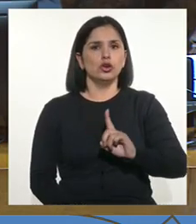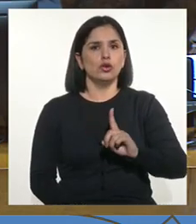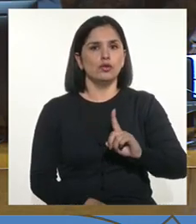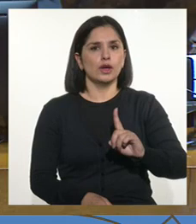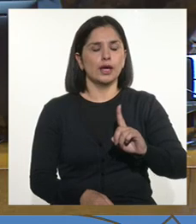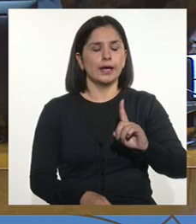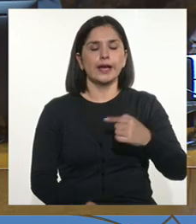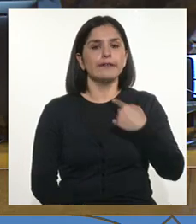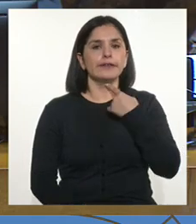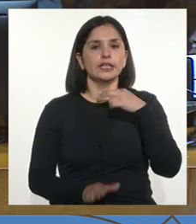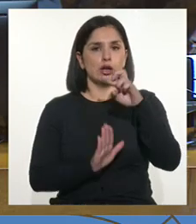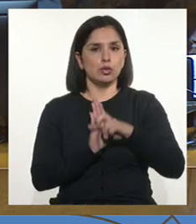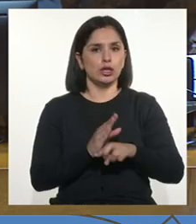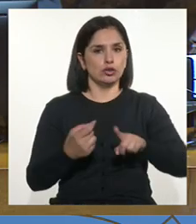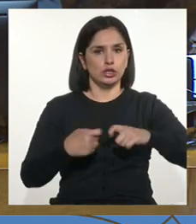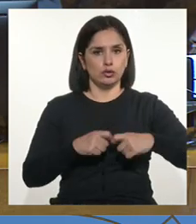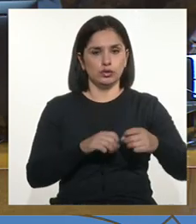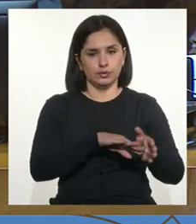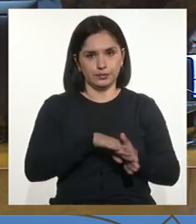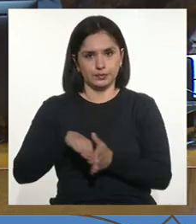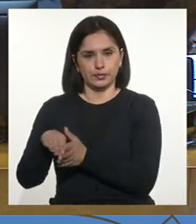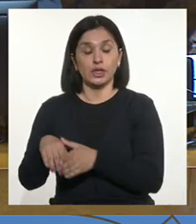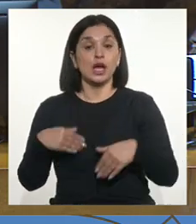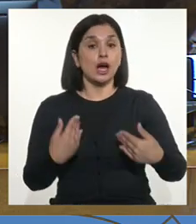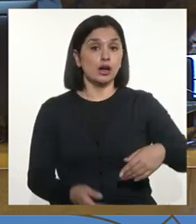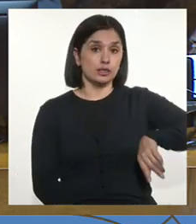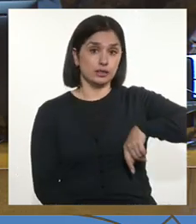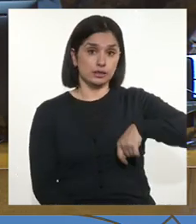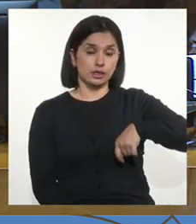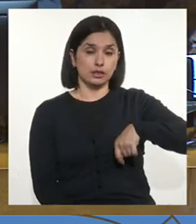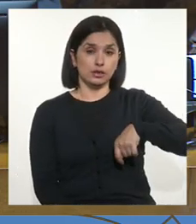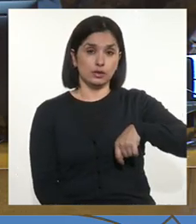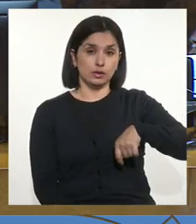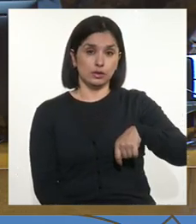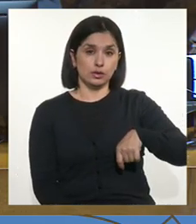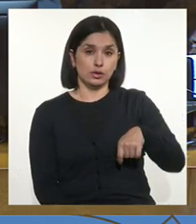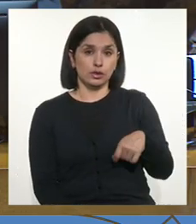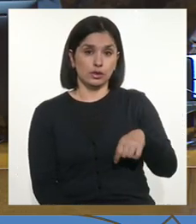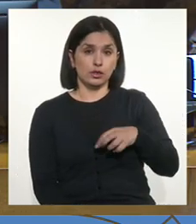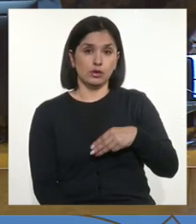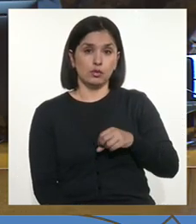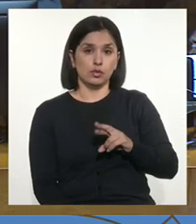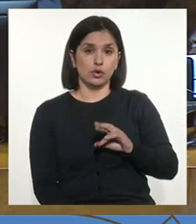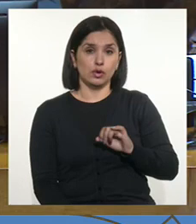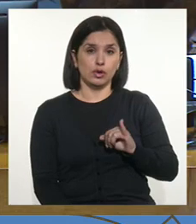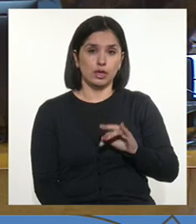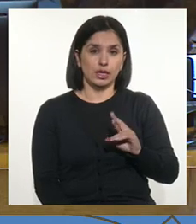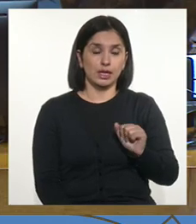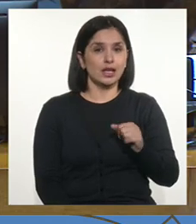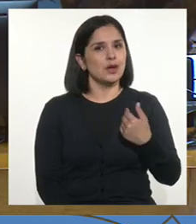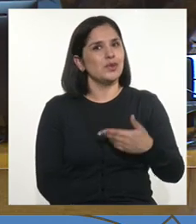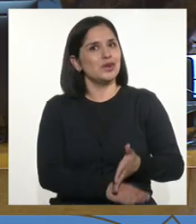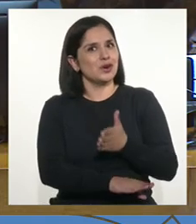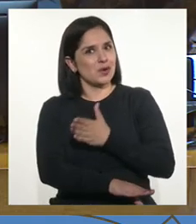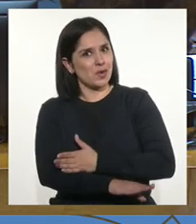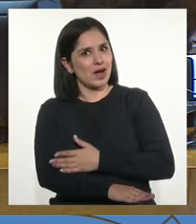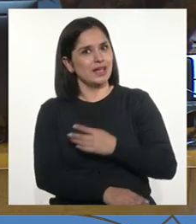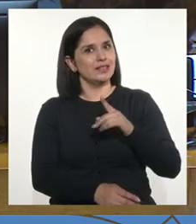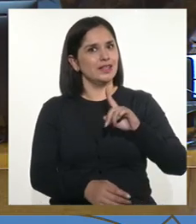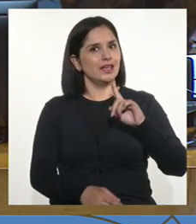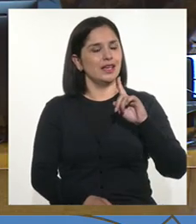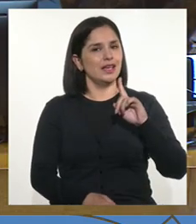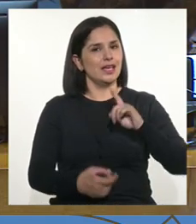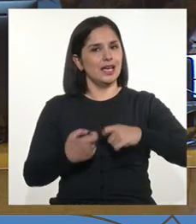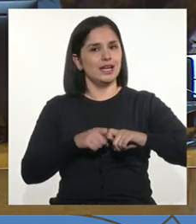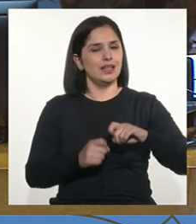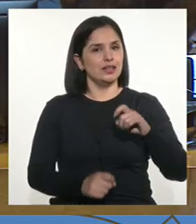discusión bien a continuación le corresponde hacer uso la palabra al senador moreira pero como ya intervino en la discusión general le corresponde